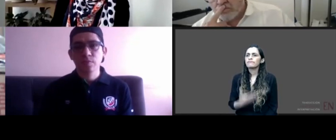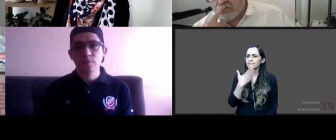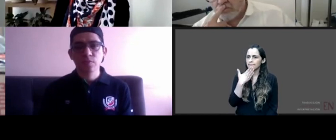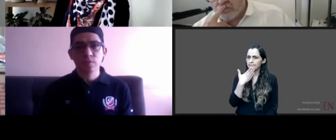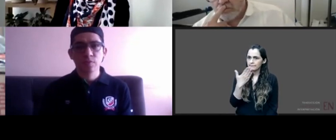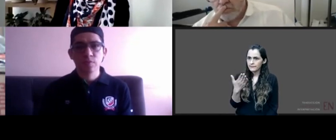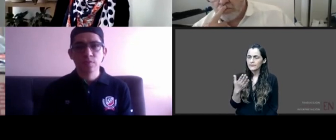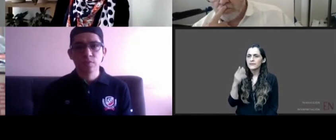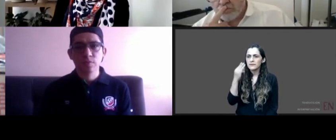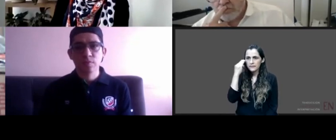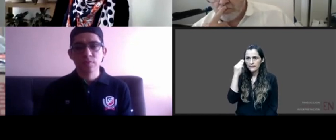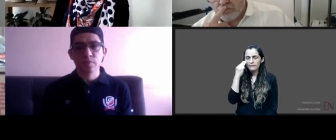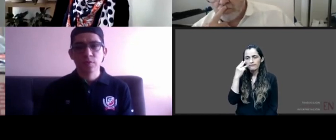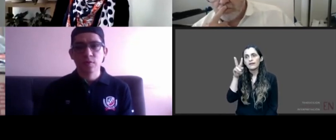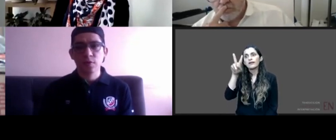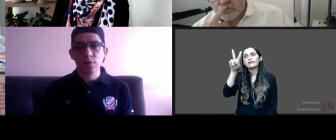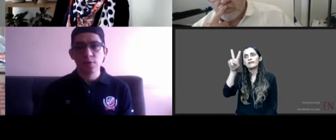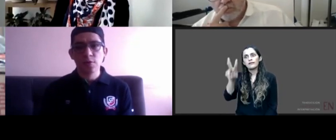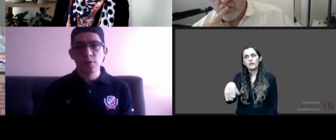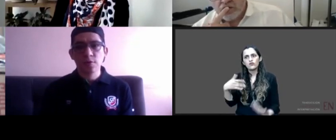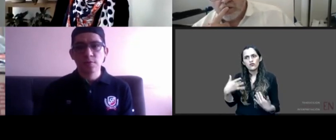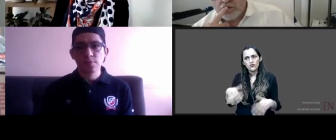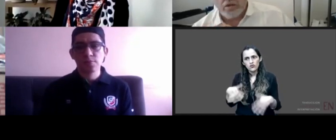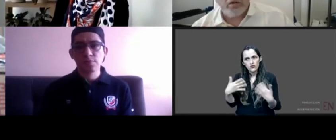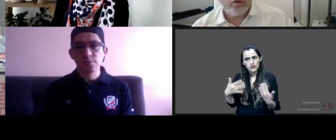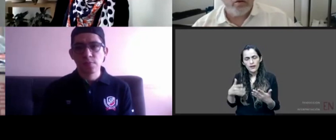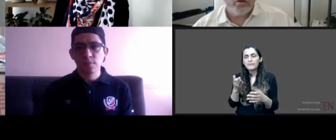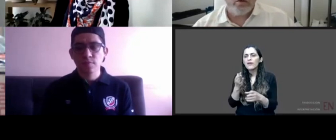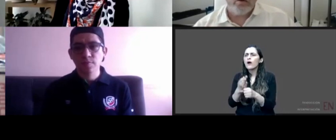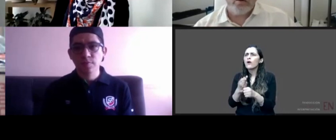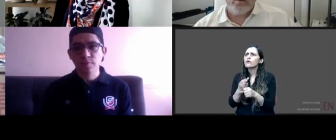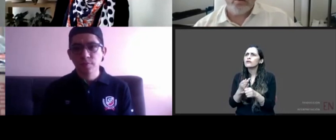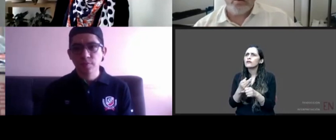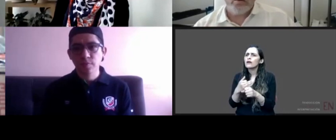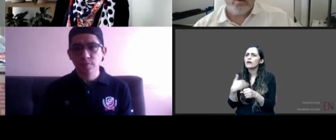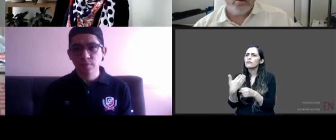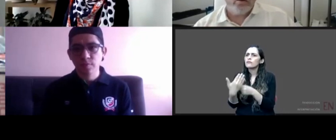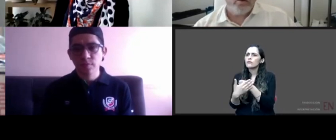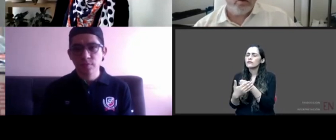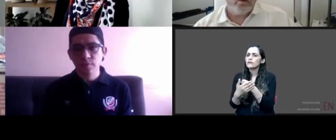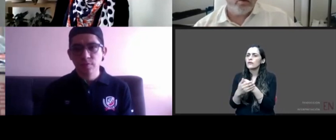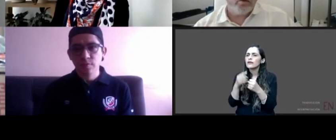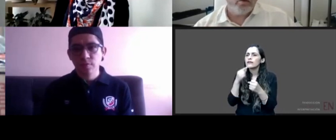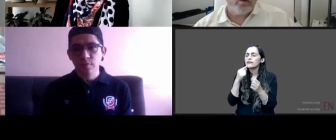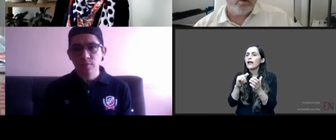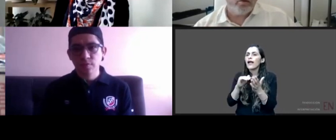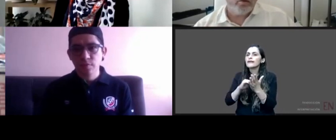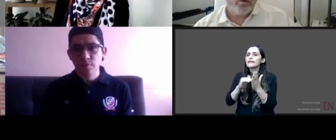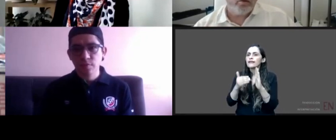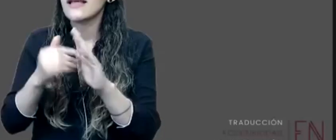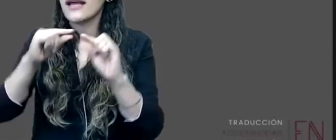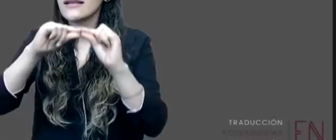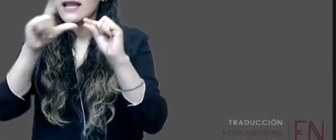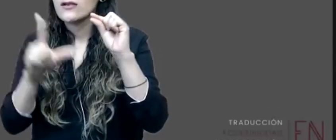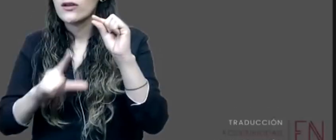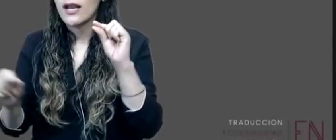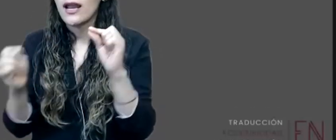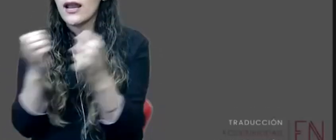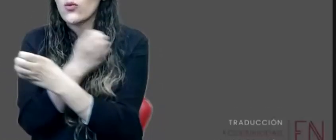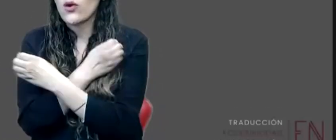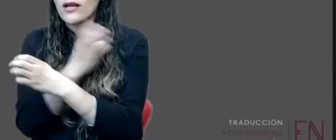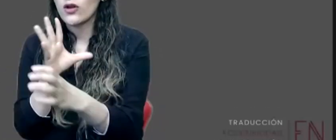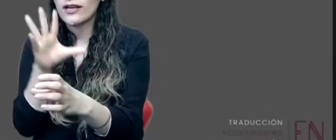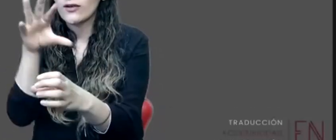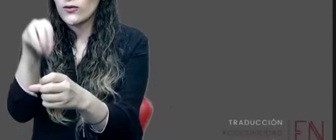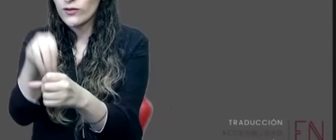Muy bien, Marina. Pues sí, es un reto ahora que está en puerta la Estrategia Nacional de Educación Inclusiva, poder